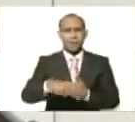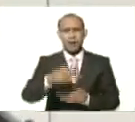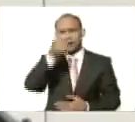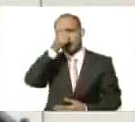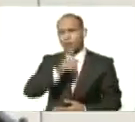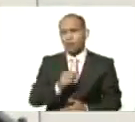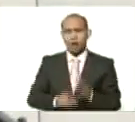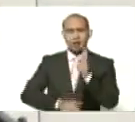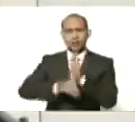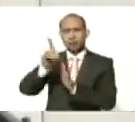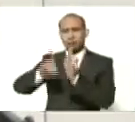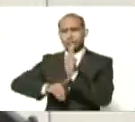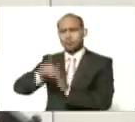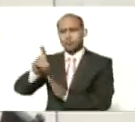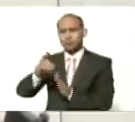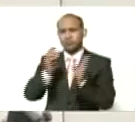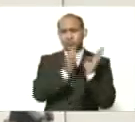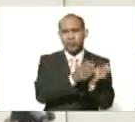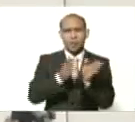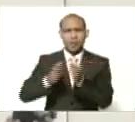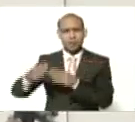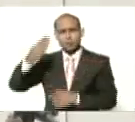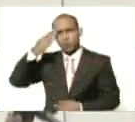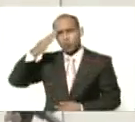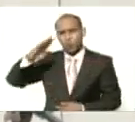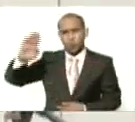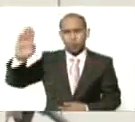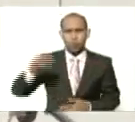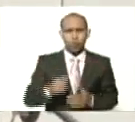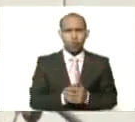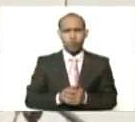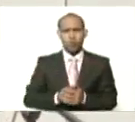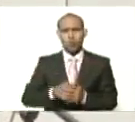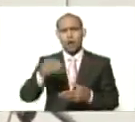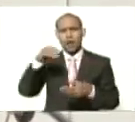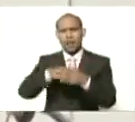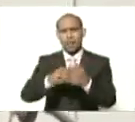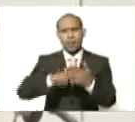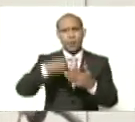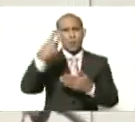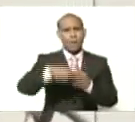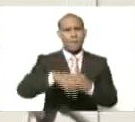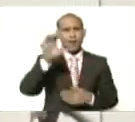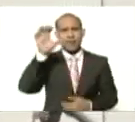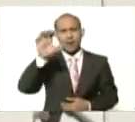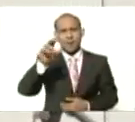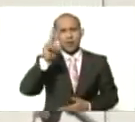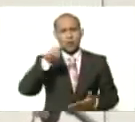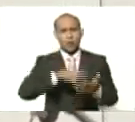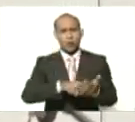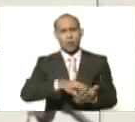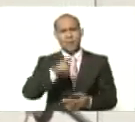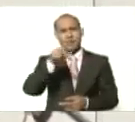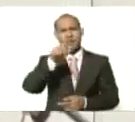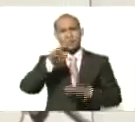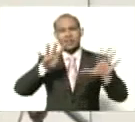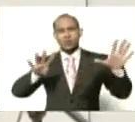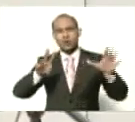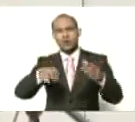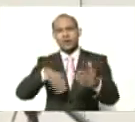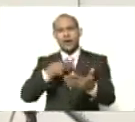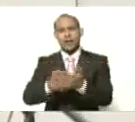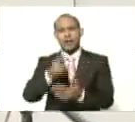2030, donde la planificación de Cuba, donde el plan de la patria de Venezuela 2019-2025